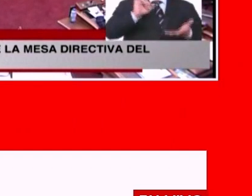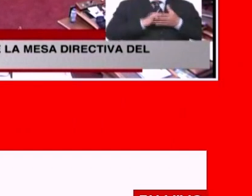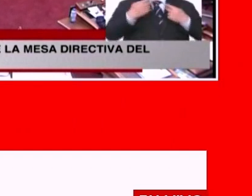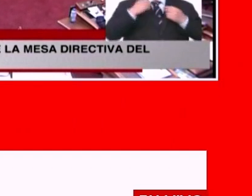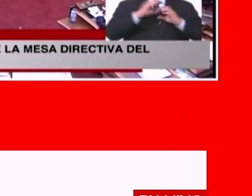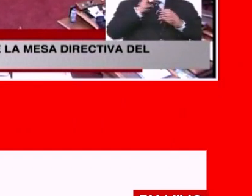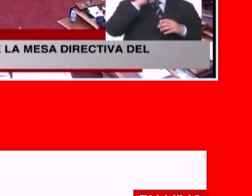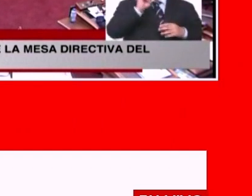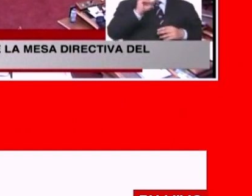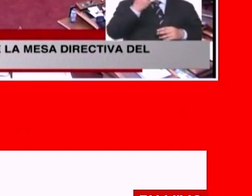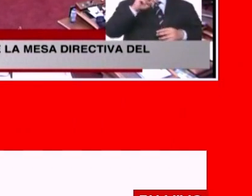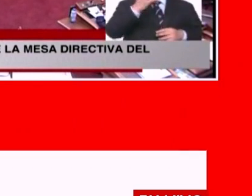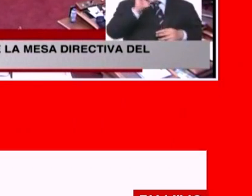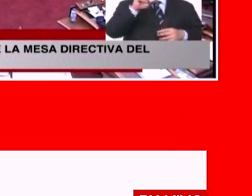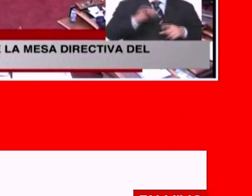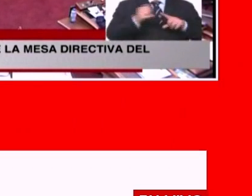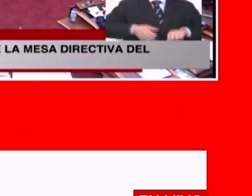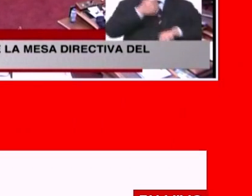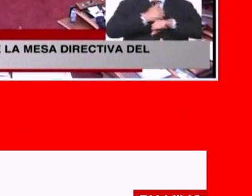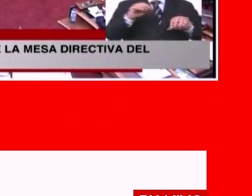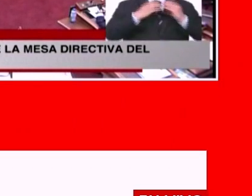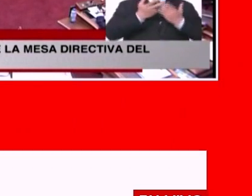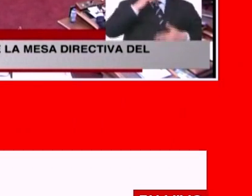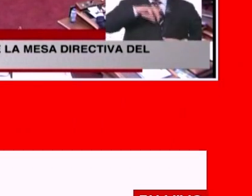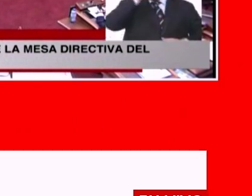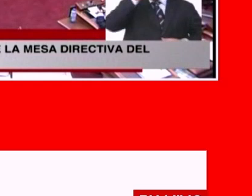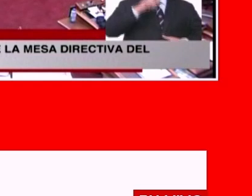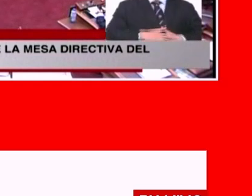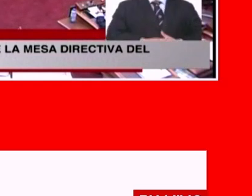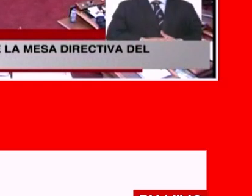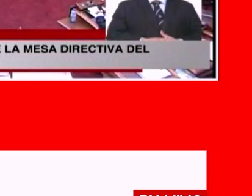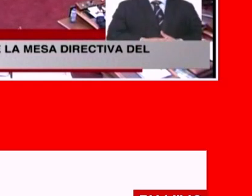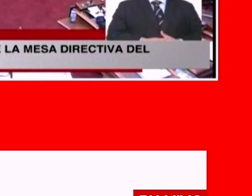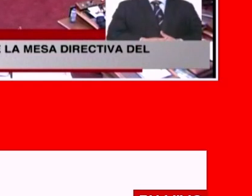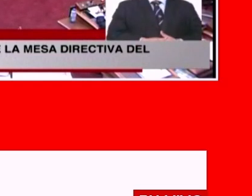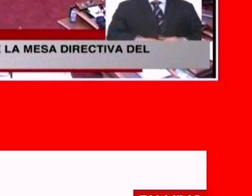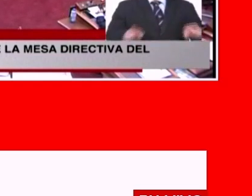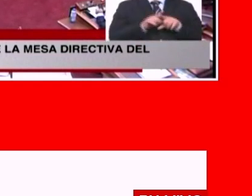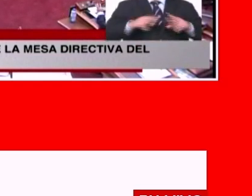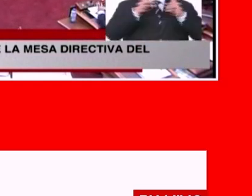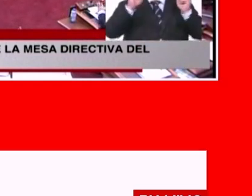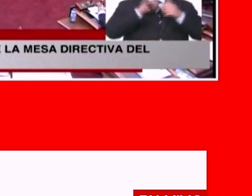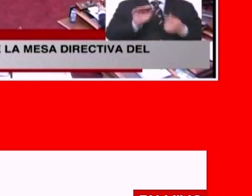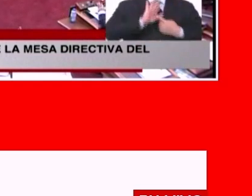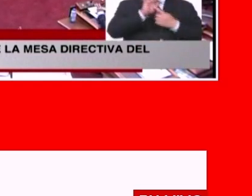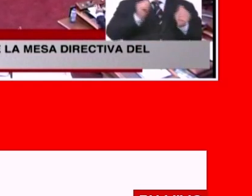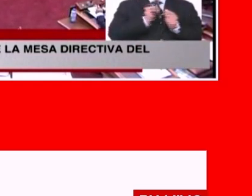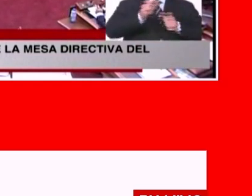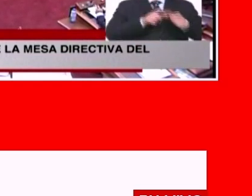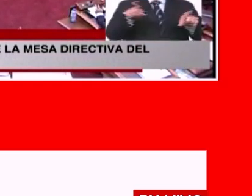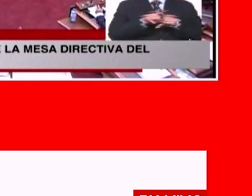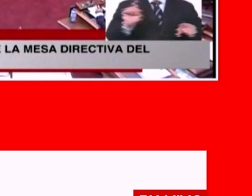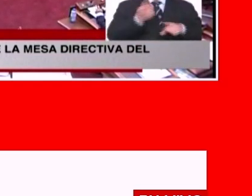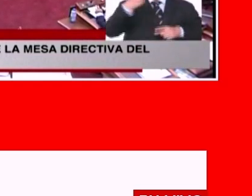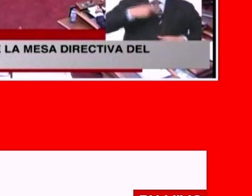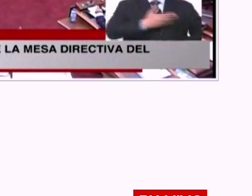familia y que él va a continuar trabajando en el Congreso de la República y por todos los peruanos. Es lo que ha indicado